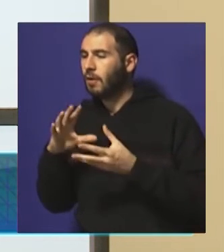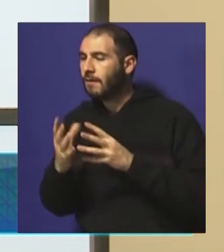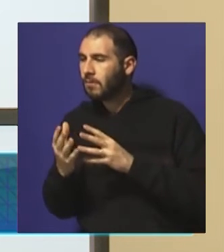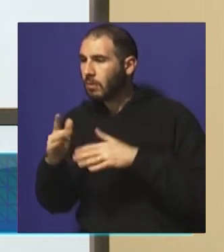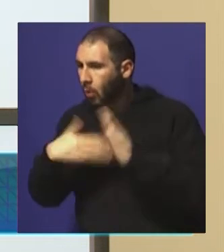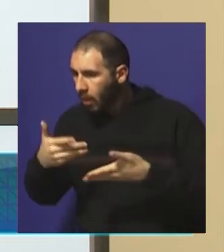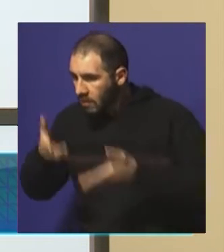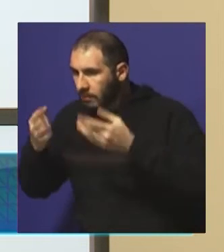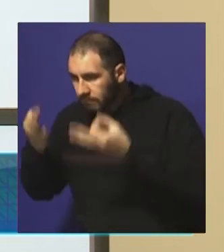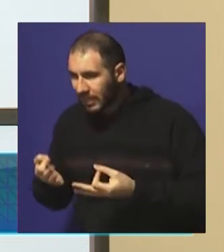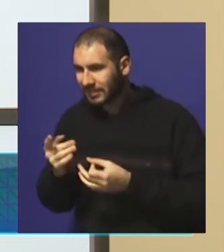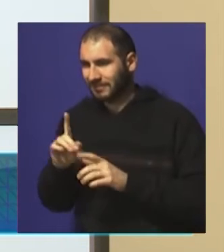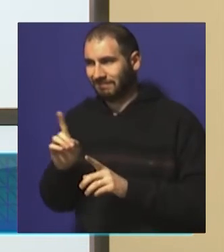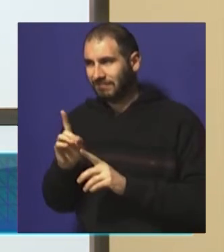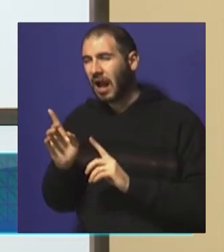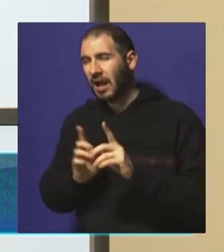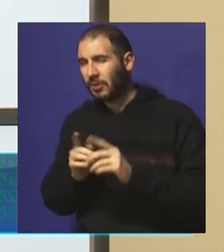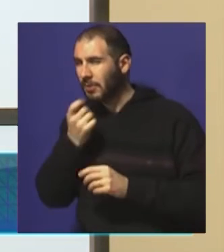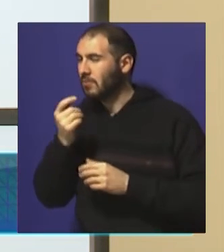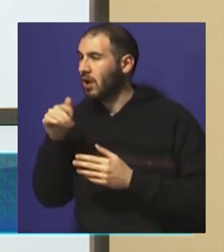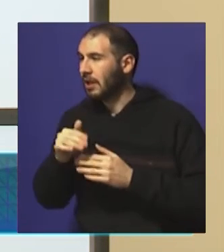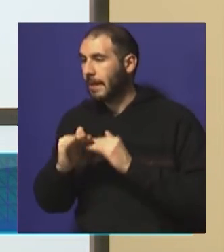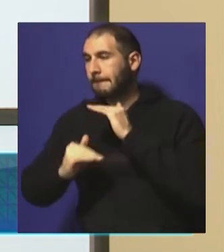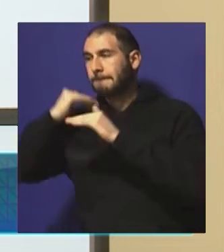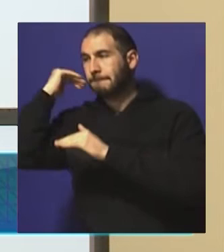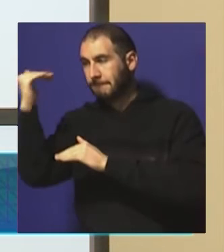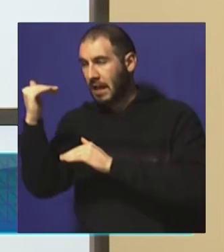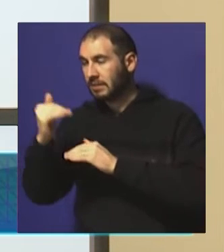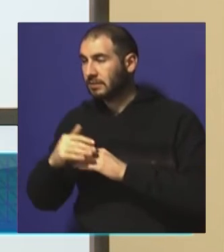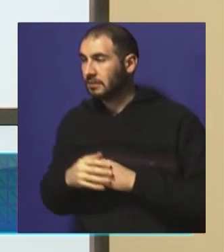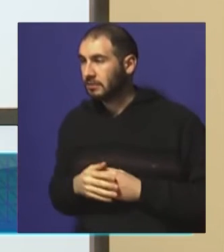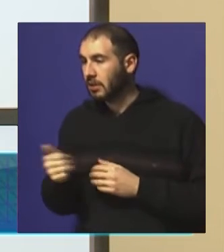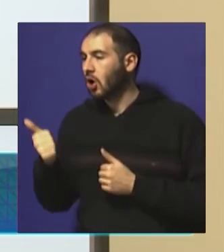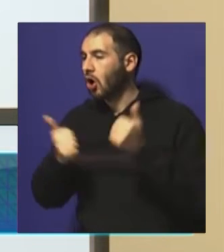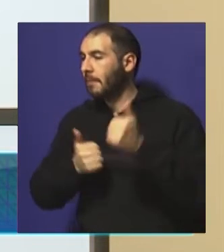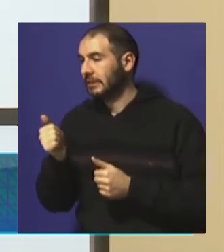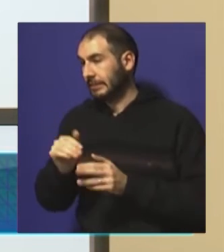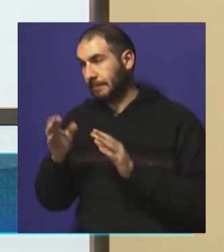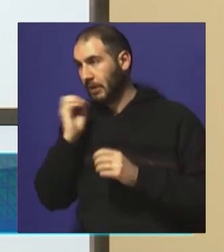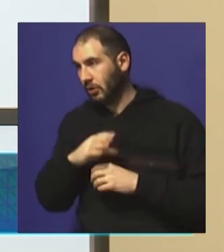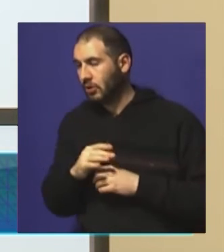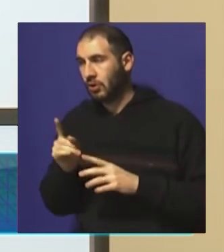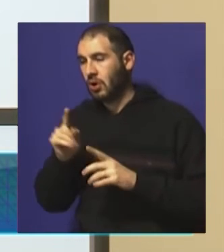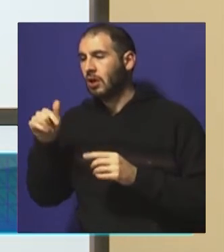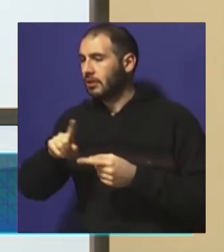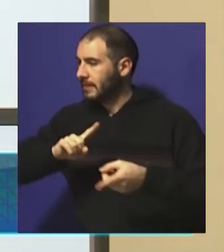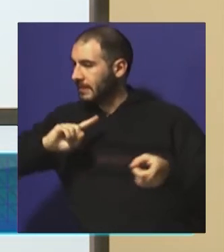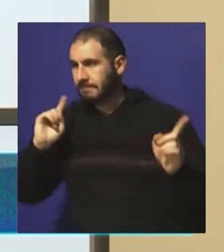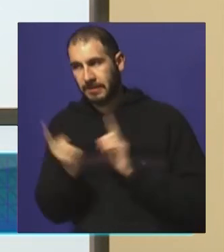les permita ser tan superior a los rivales que no haya competencia posible. No, es todo lo